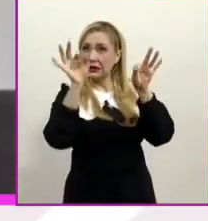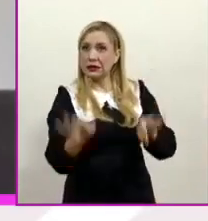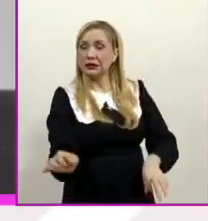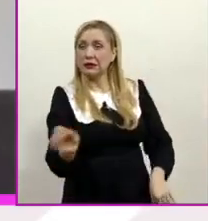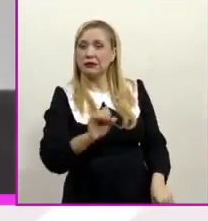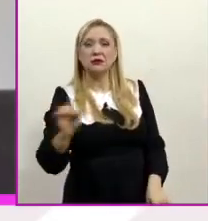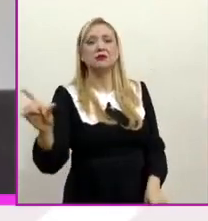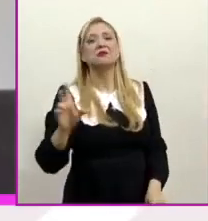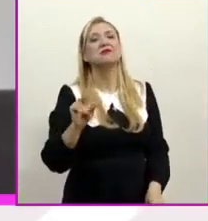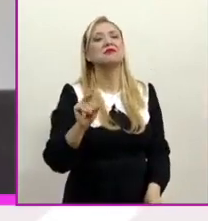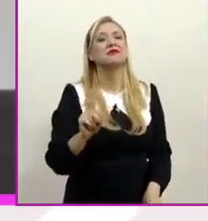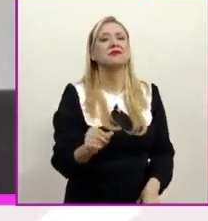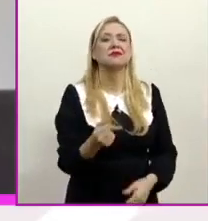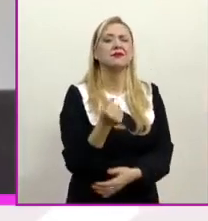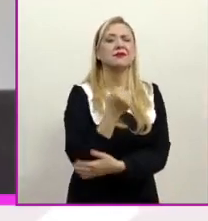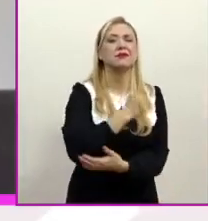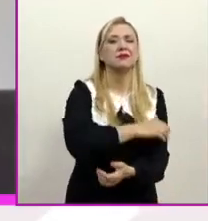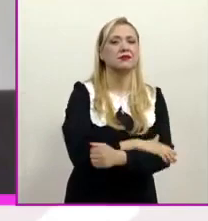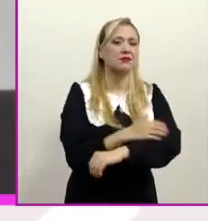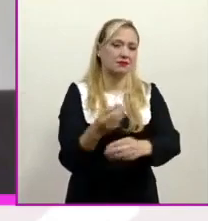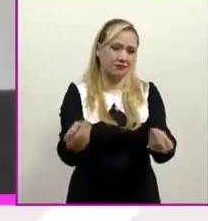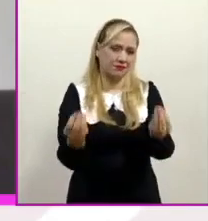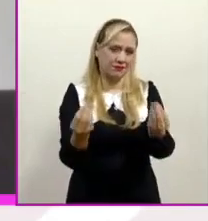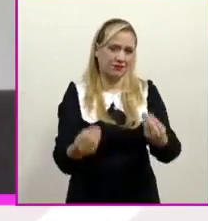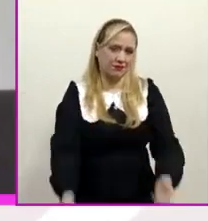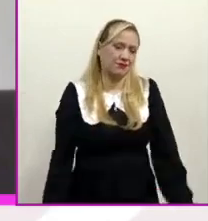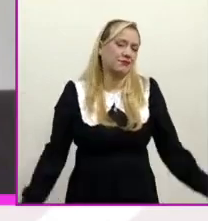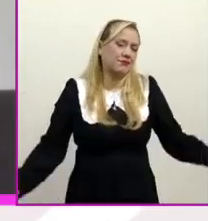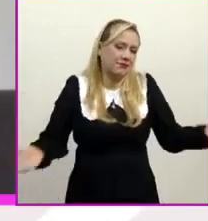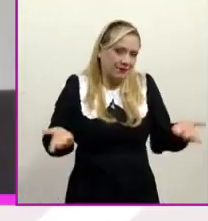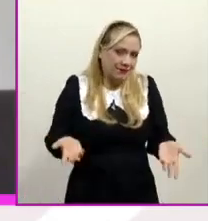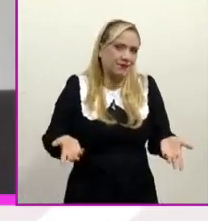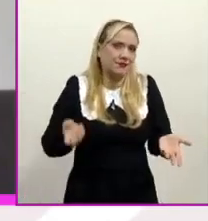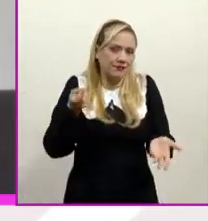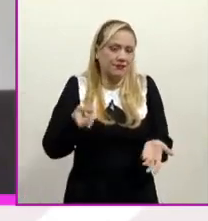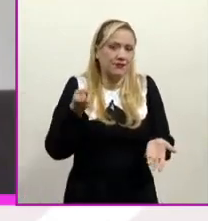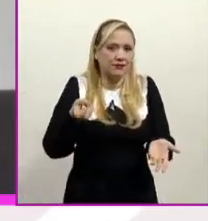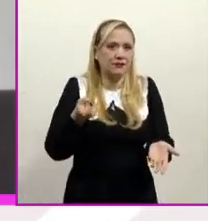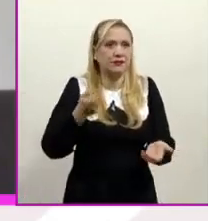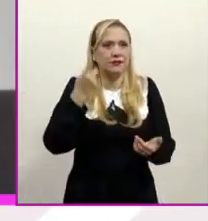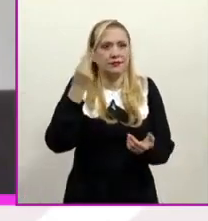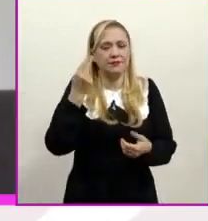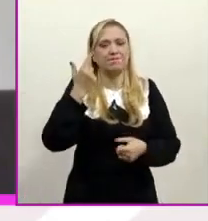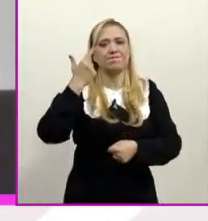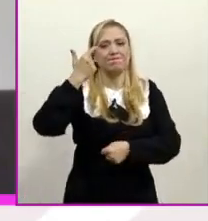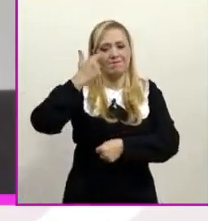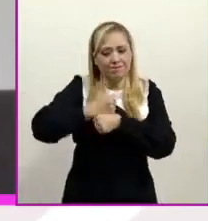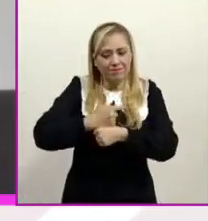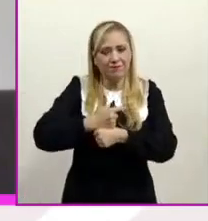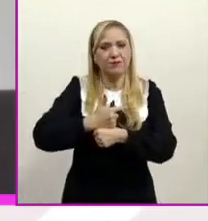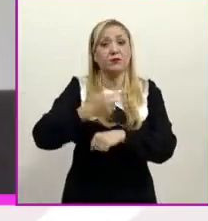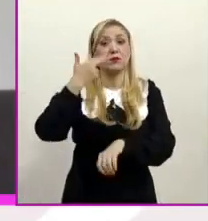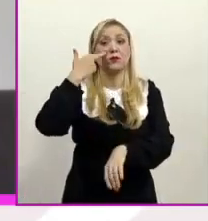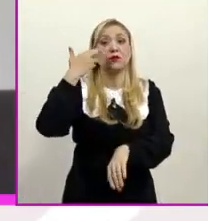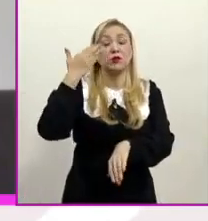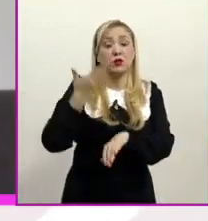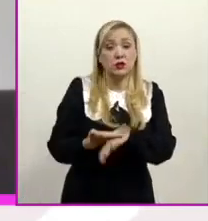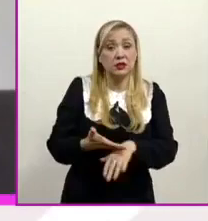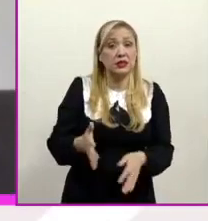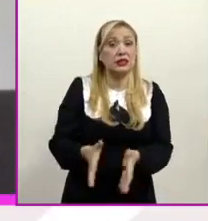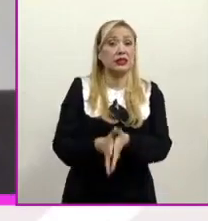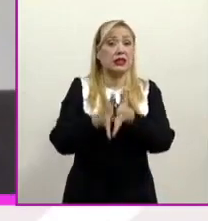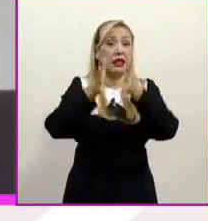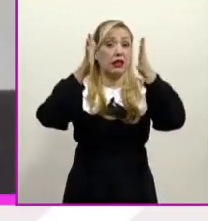Darnos cuenta de todas estas, de todos estos, de esa responsabilidad enorme